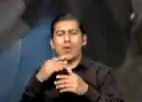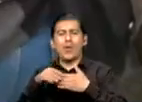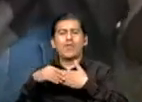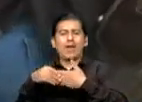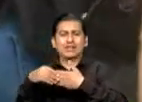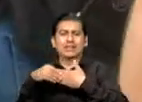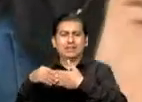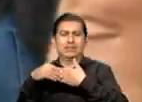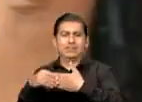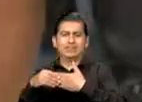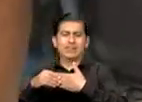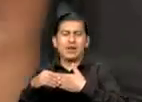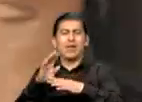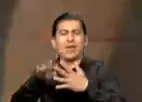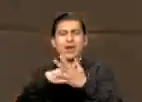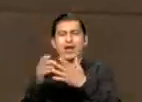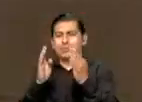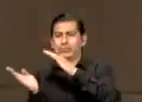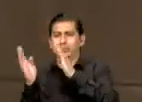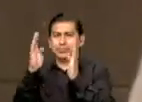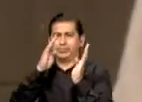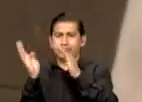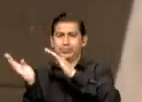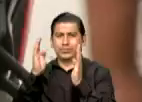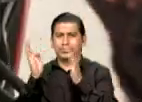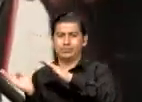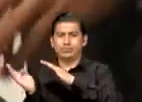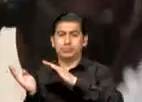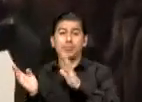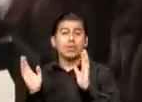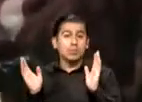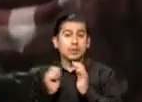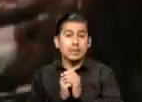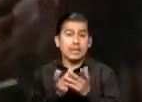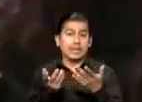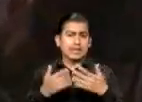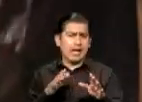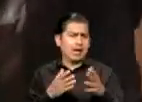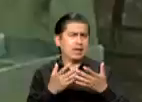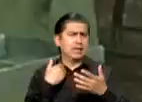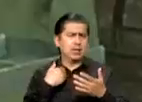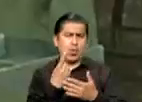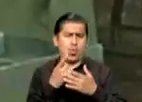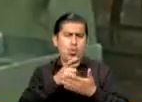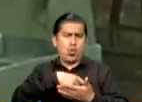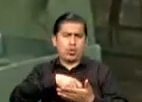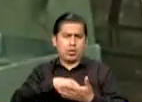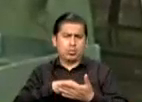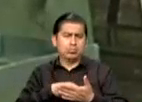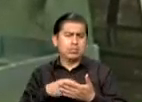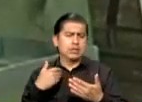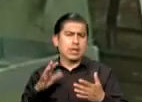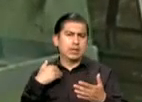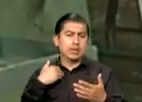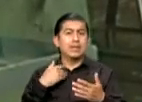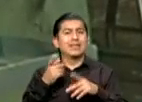libertad. Estos contratos específicos para estos sectores se sumarían a los acuerdos laborales, el contrato especial emergente y la reducción emergente de la